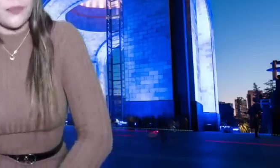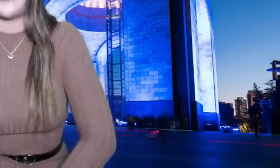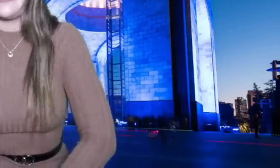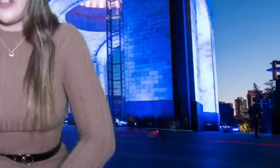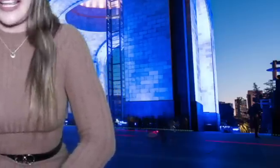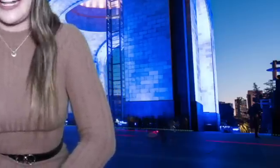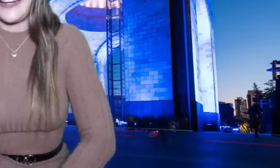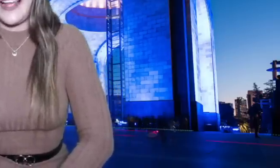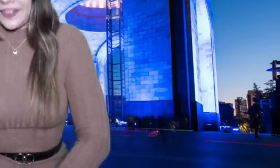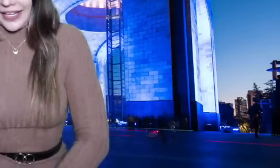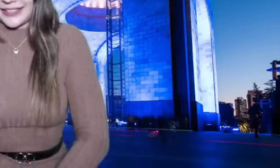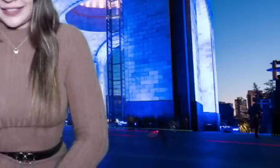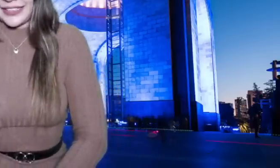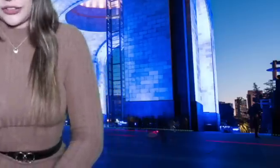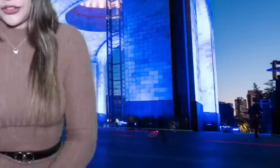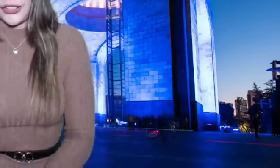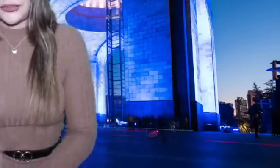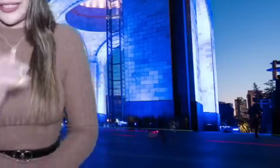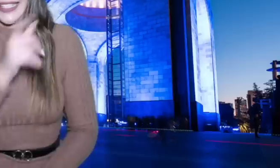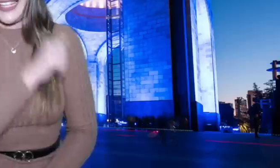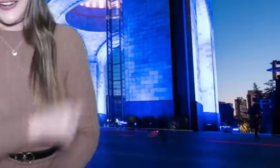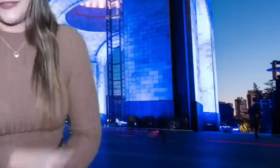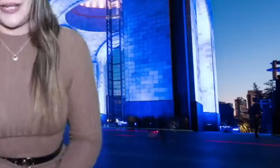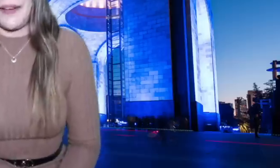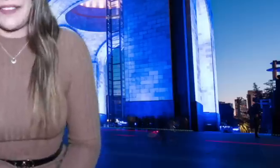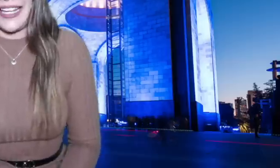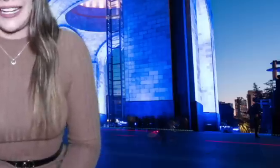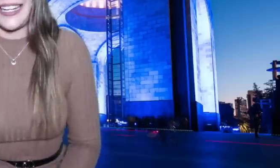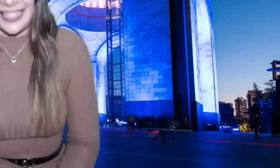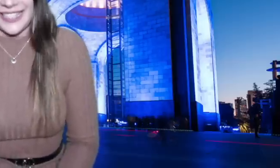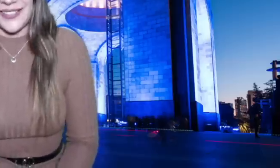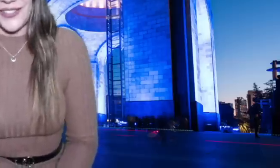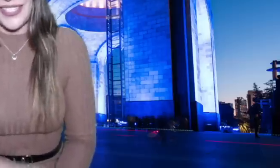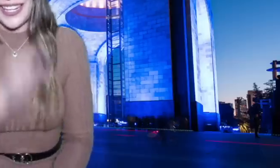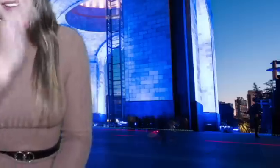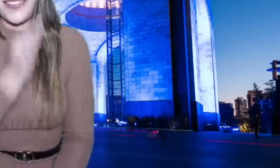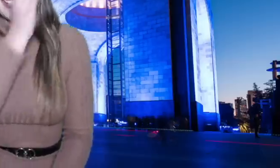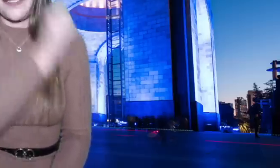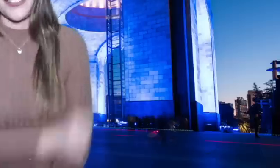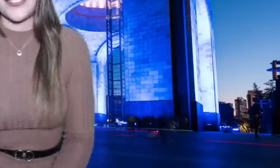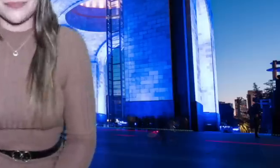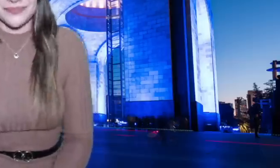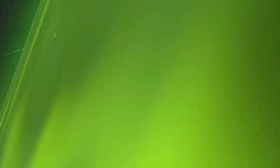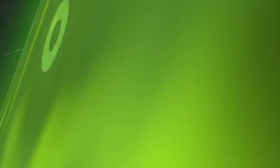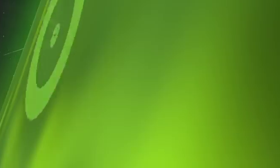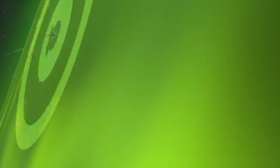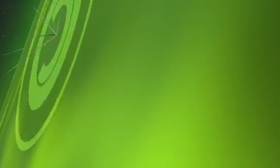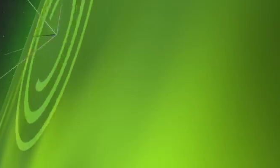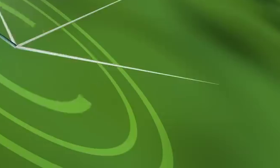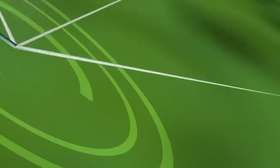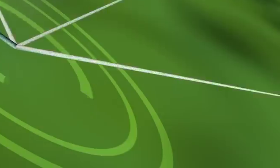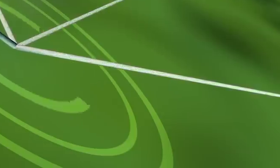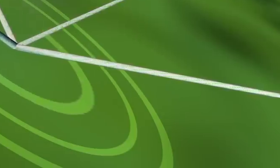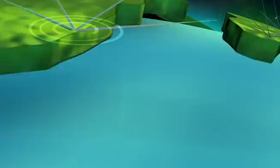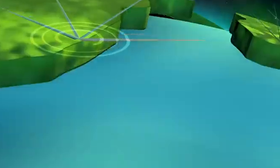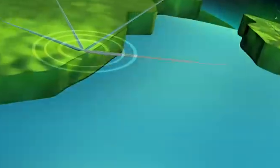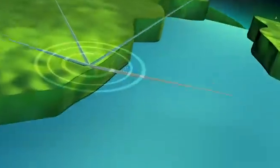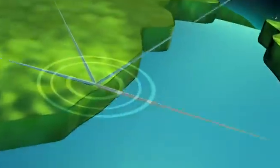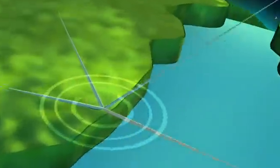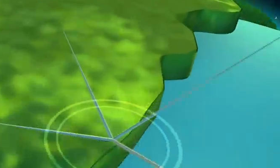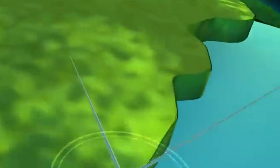patrullando. ¿Por qué no quieren? ¿De qué se trata todo esto? Aquí te lo voy a platicar. ¿Listos? ¡Comenzamos!